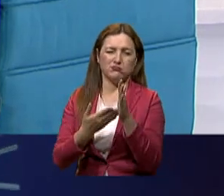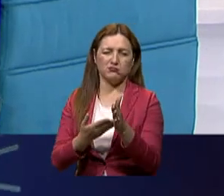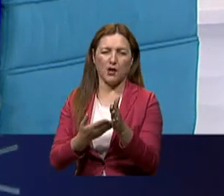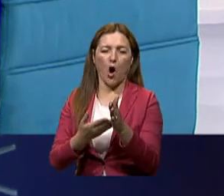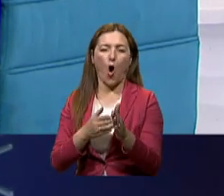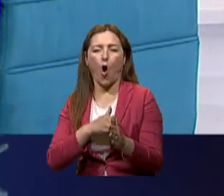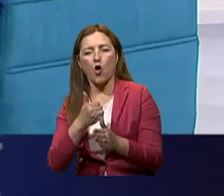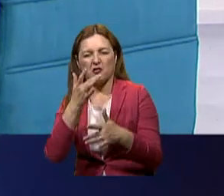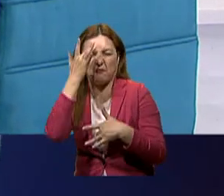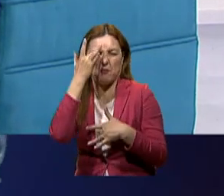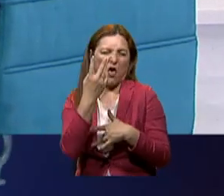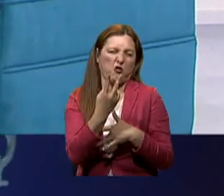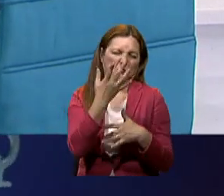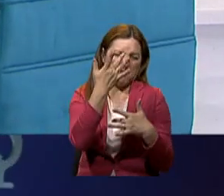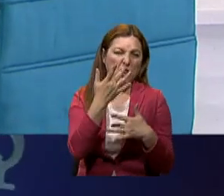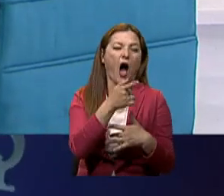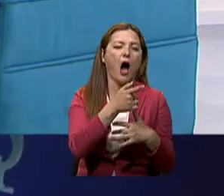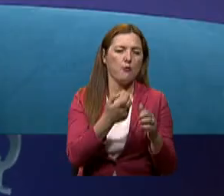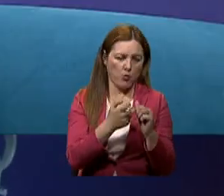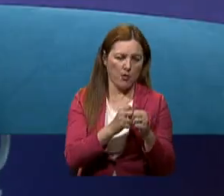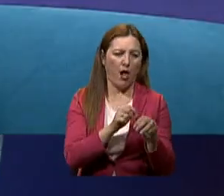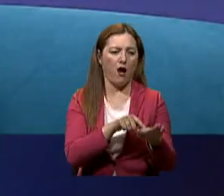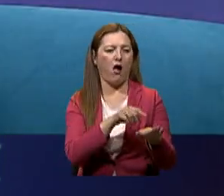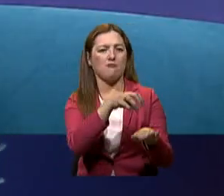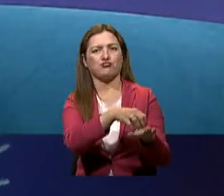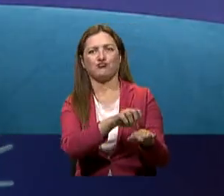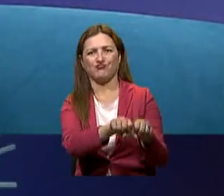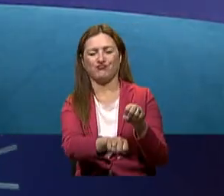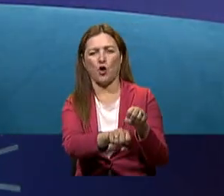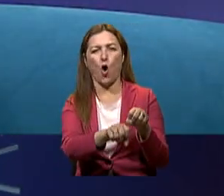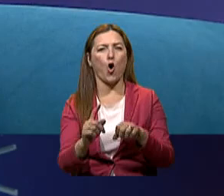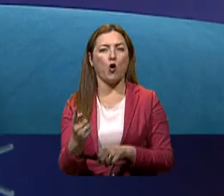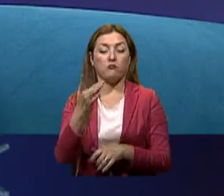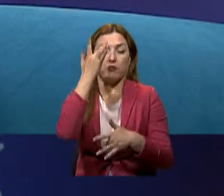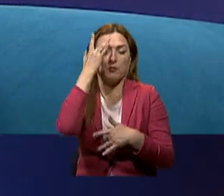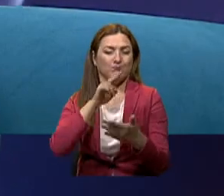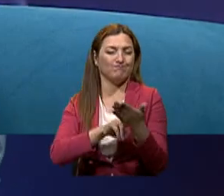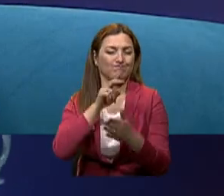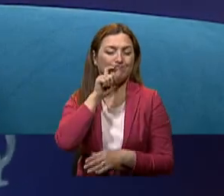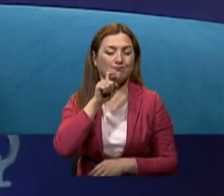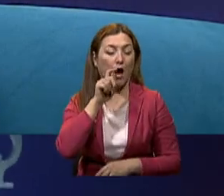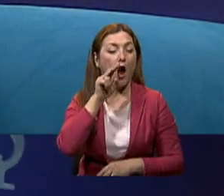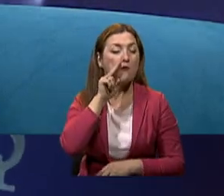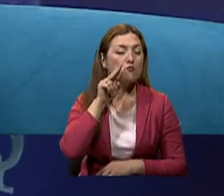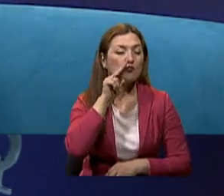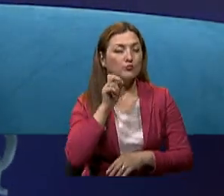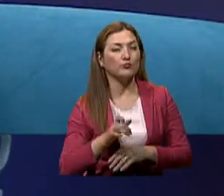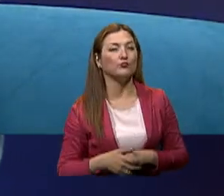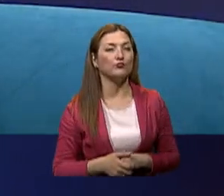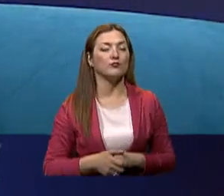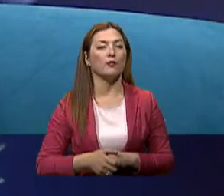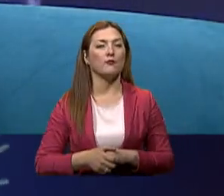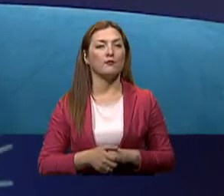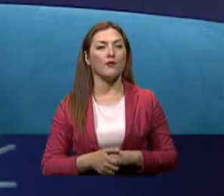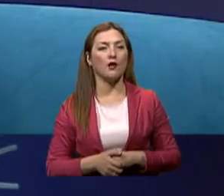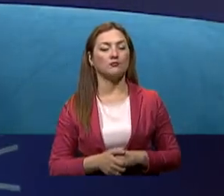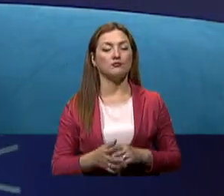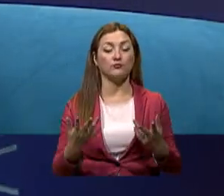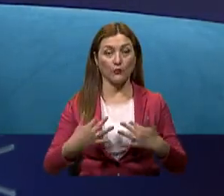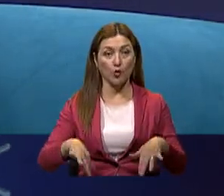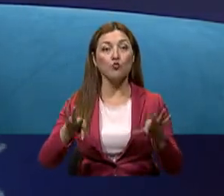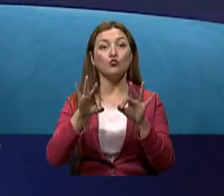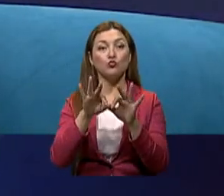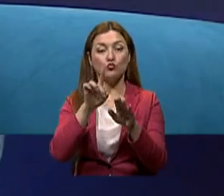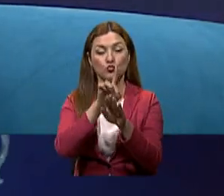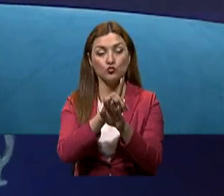diabetes? No, una de las múltiples complicaciones del pie diabético no solo es el control por un cirujano vascular, también es un podólogo, un